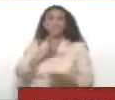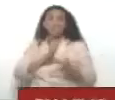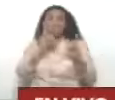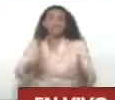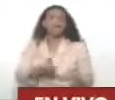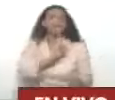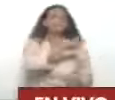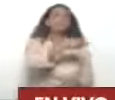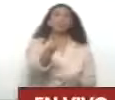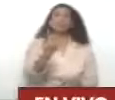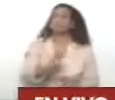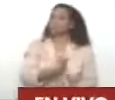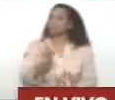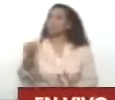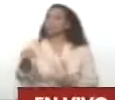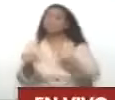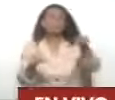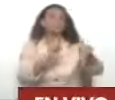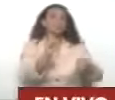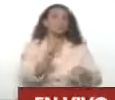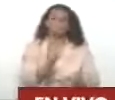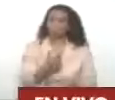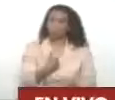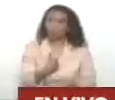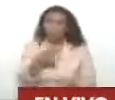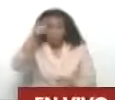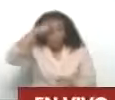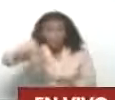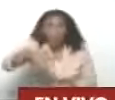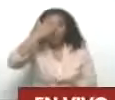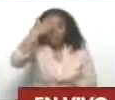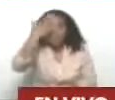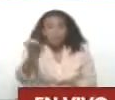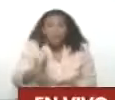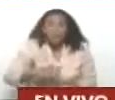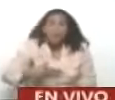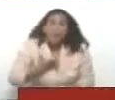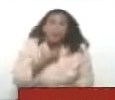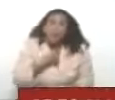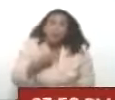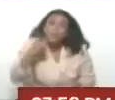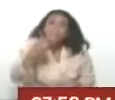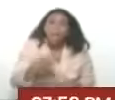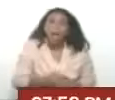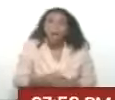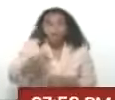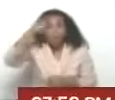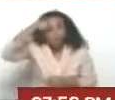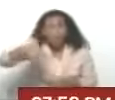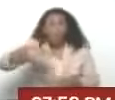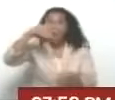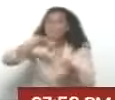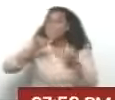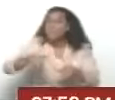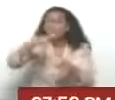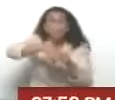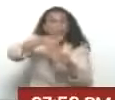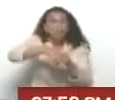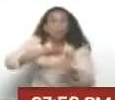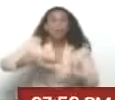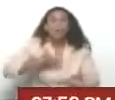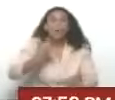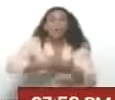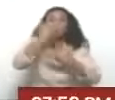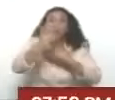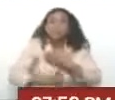quien le decide a ti, el proyecto tuyo es tal, cuando el pueblo quiere otro. Que sea el pueblo con su voto, ¿verdad? ¿Y